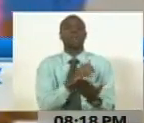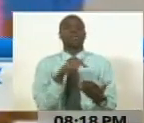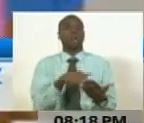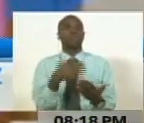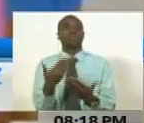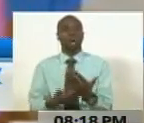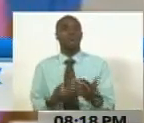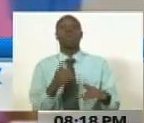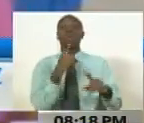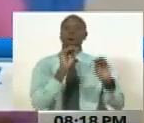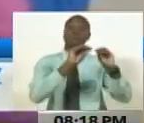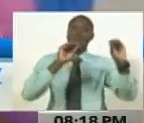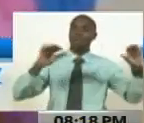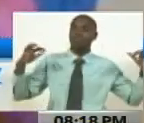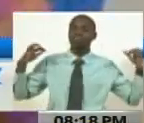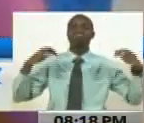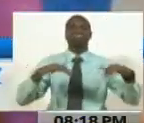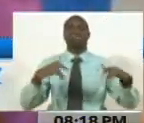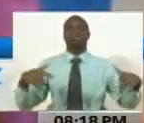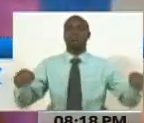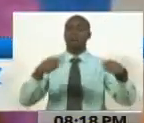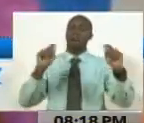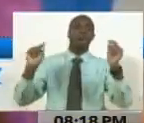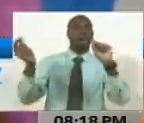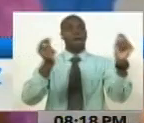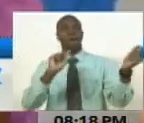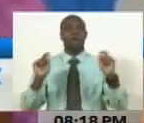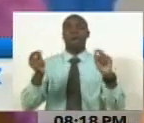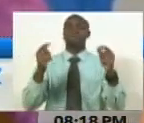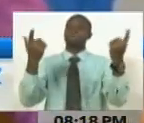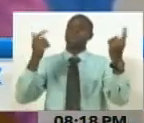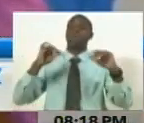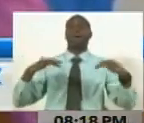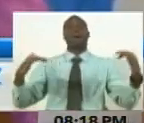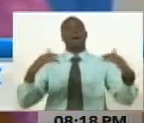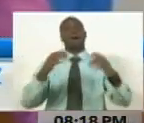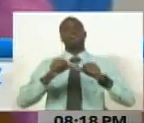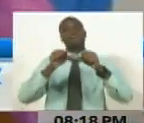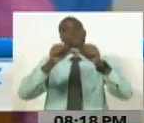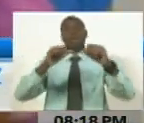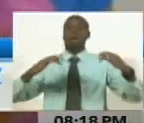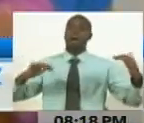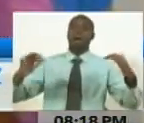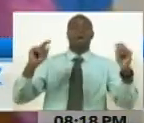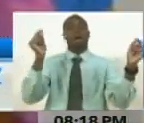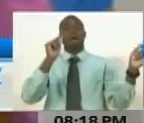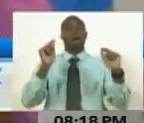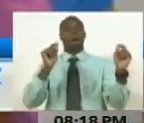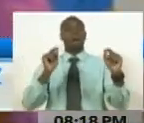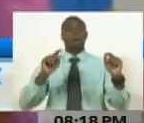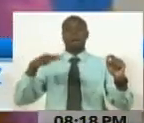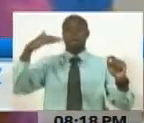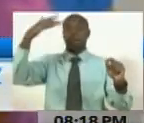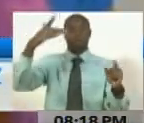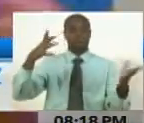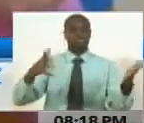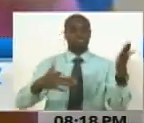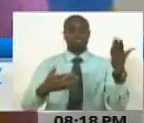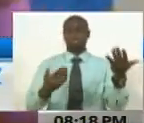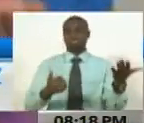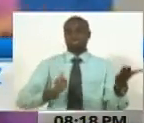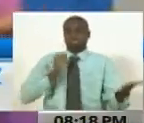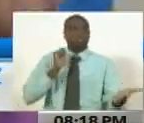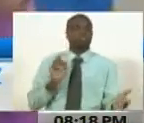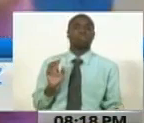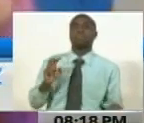se convoca un consejo permanente, se dice que se está convocando un consejo permanente. Pero en este caso, como no existe la norma, existe